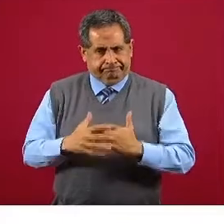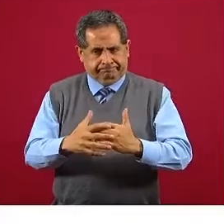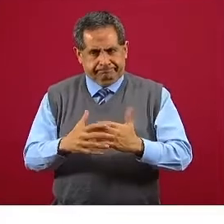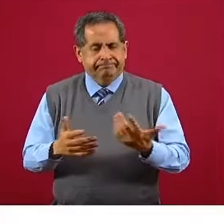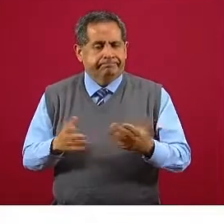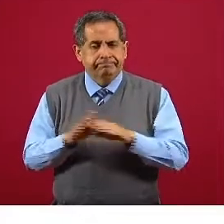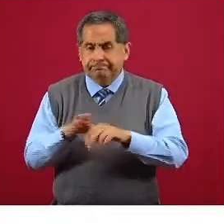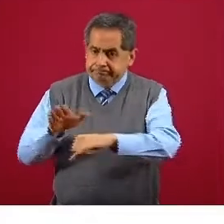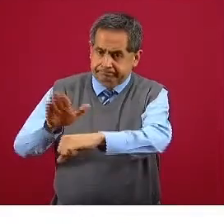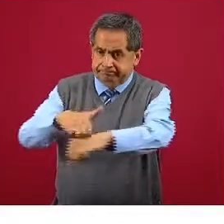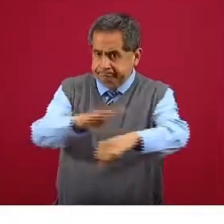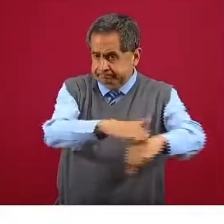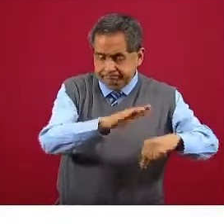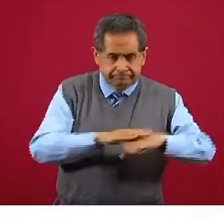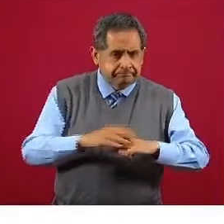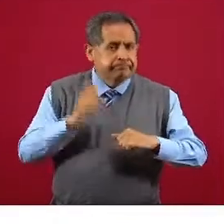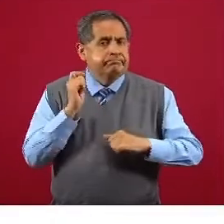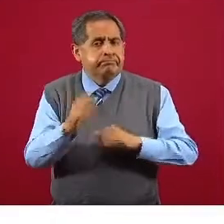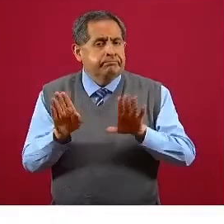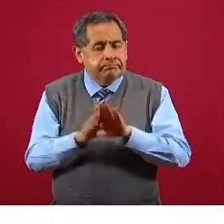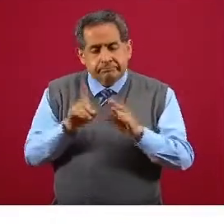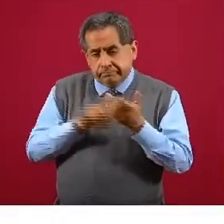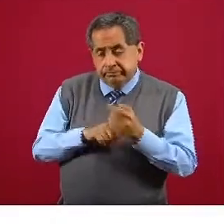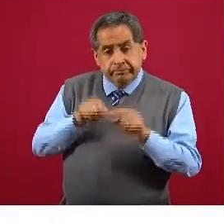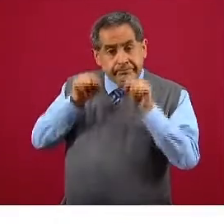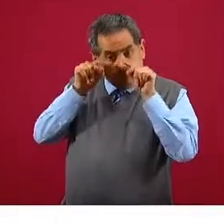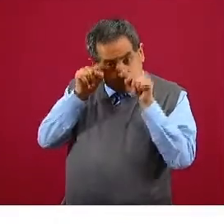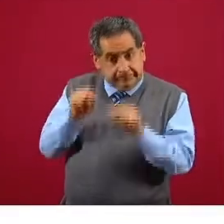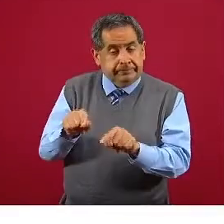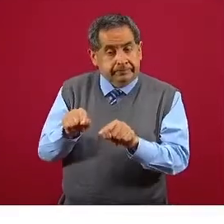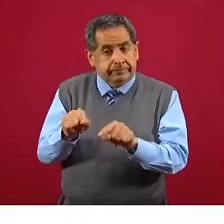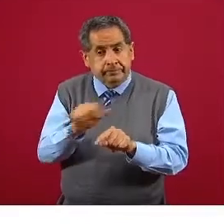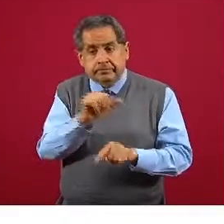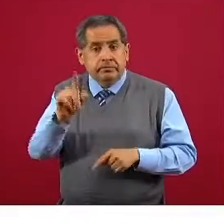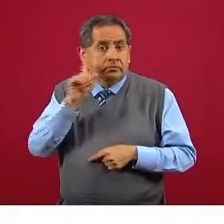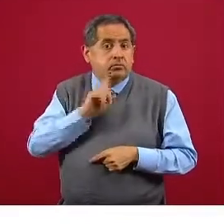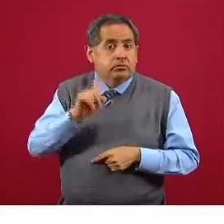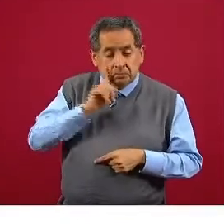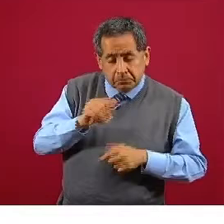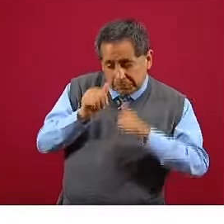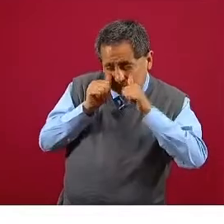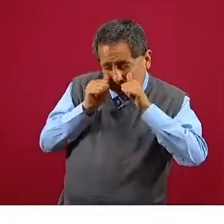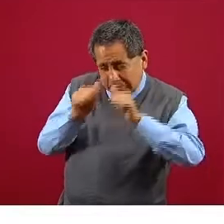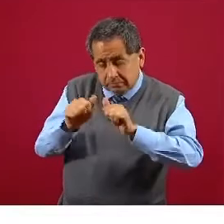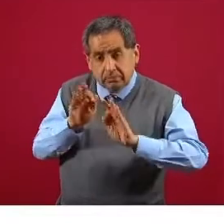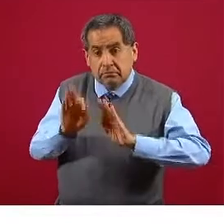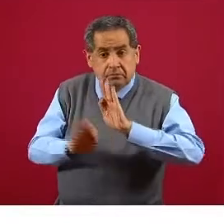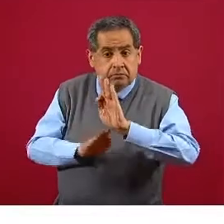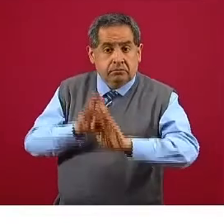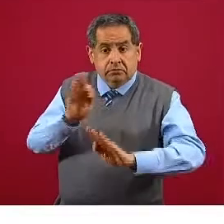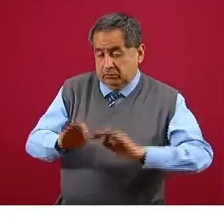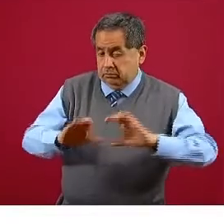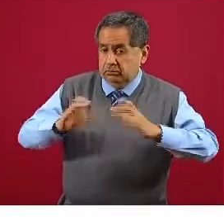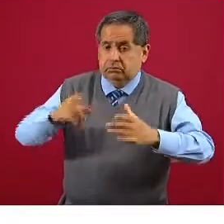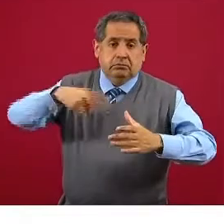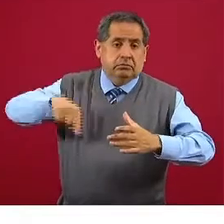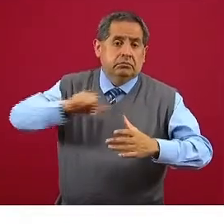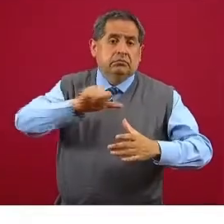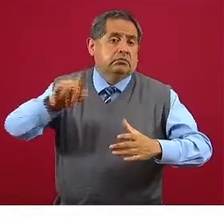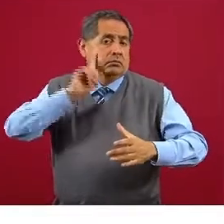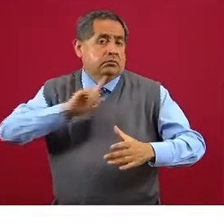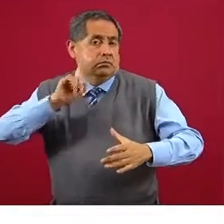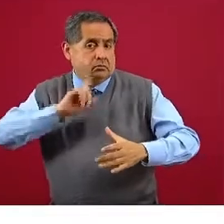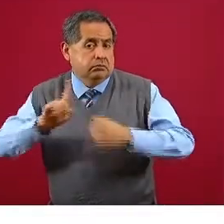a los estados miembros a poder incrementar y mantener vigentes las acciones que se deben de realizar a las